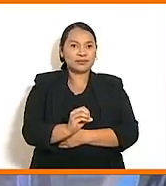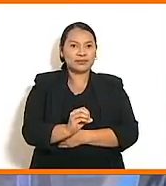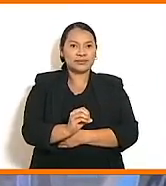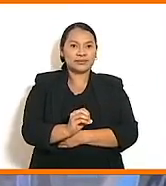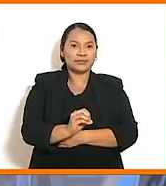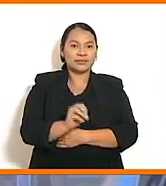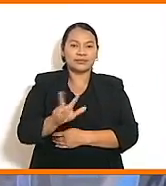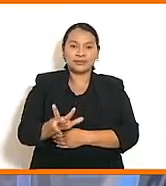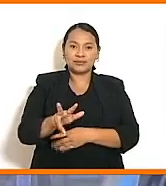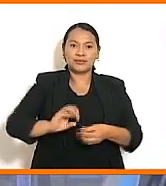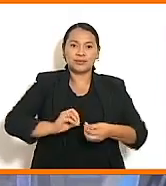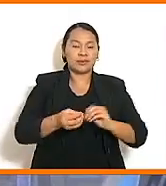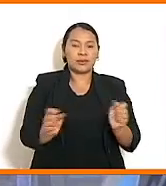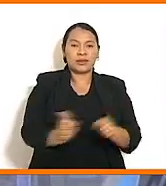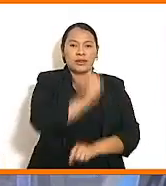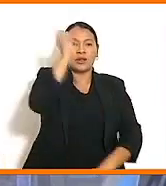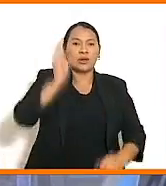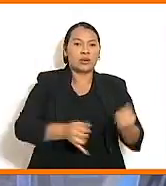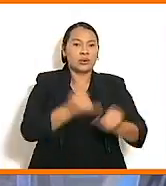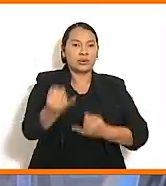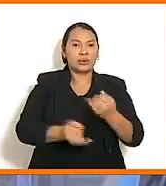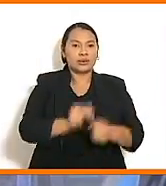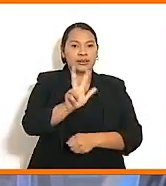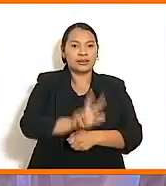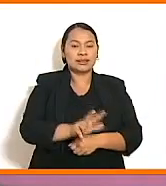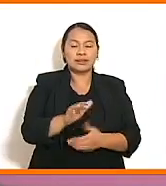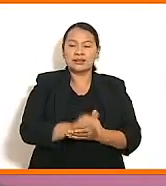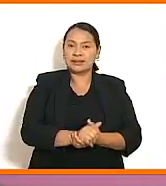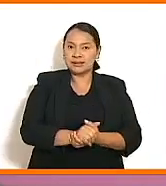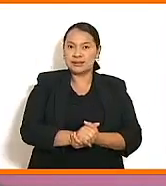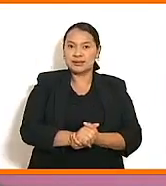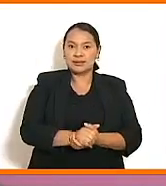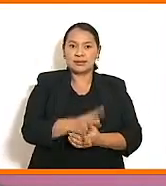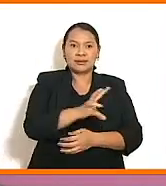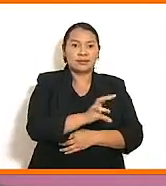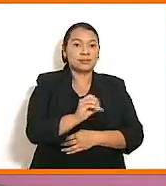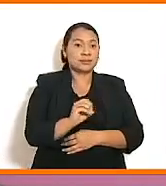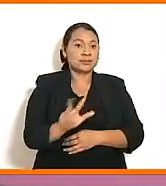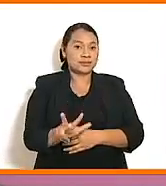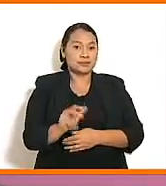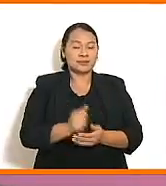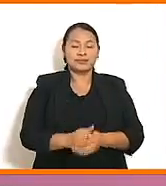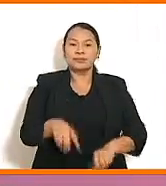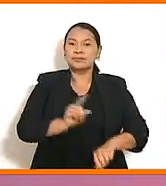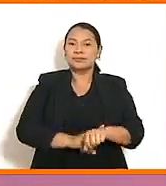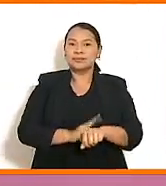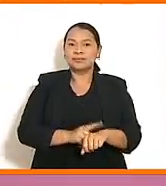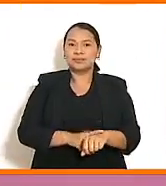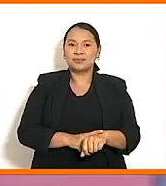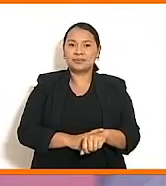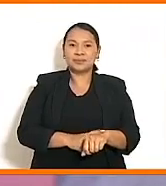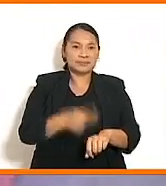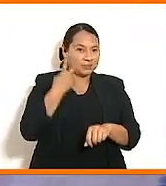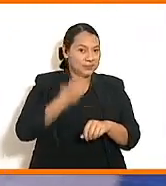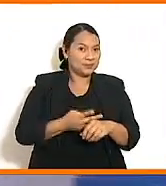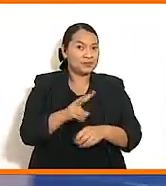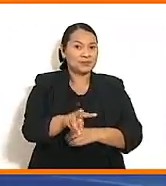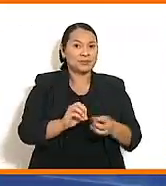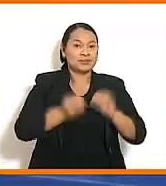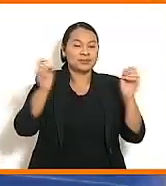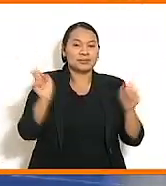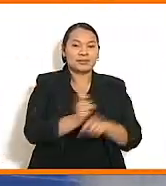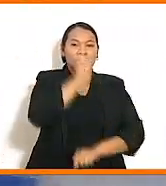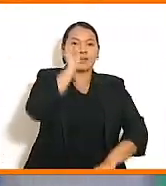Este es el 3. Número favorecido para Jugatres es el 603. Llegó el momento de darte a conocer esos dos números favorecidos